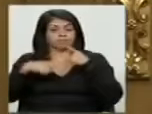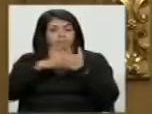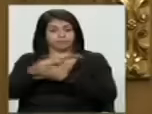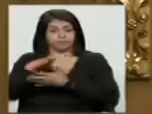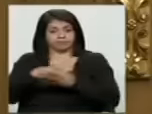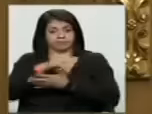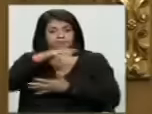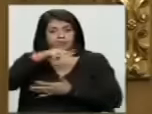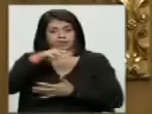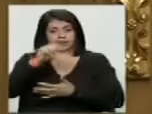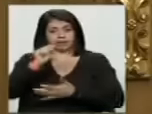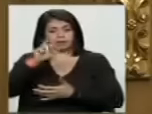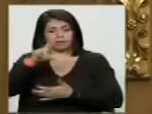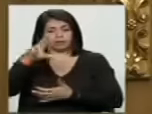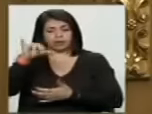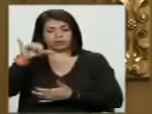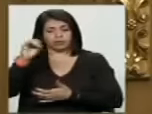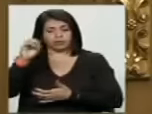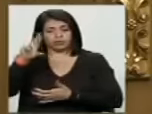Marjorie Bielma.